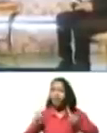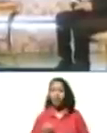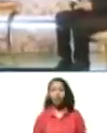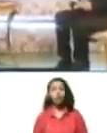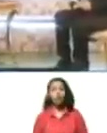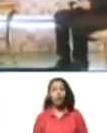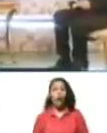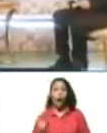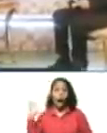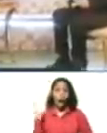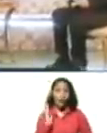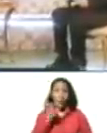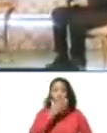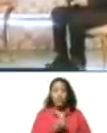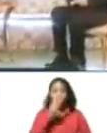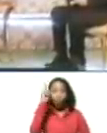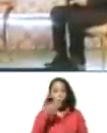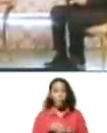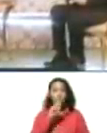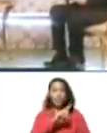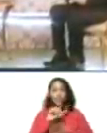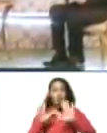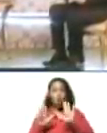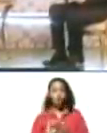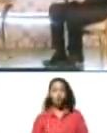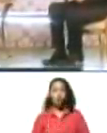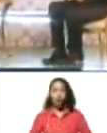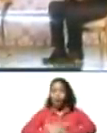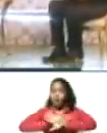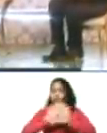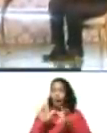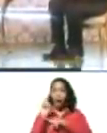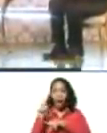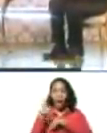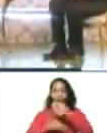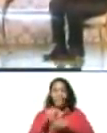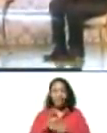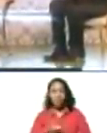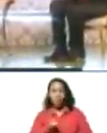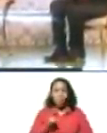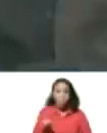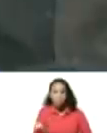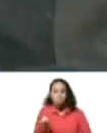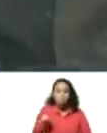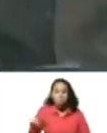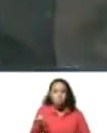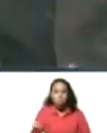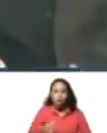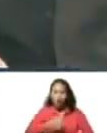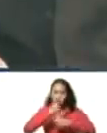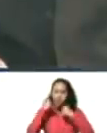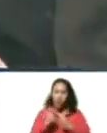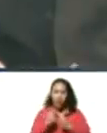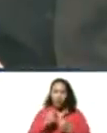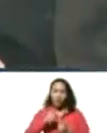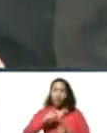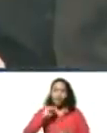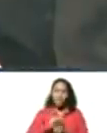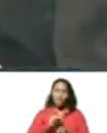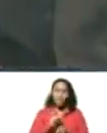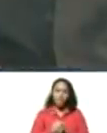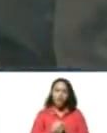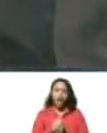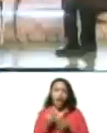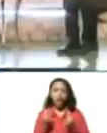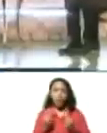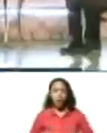Él vino en diciembre de 2018, ya estaban haciendo mella muy duro en la economía y en la vida